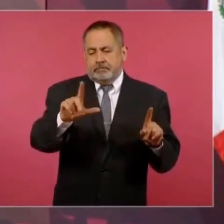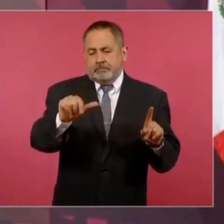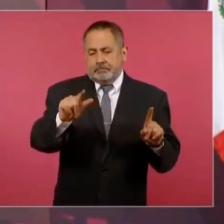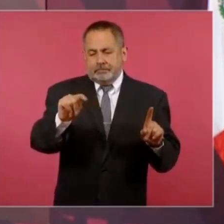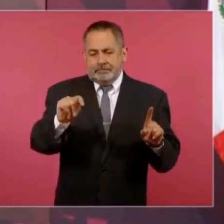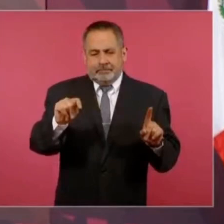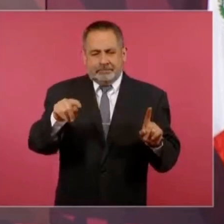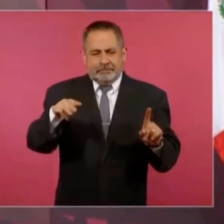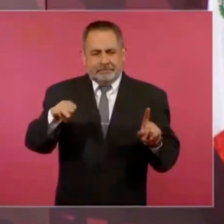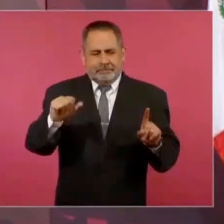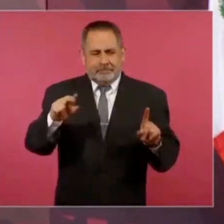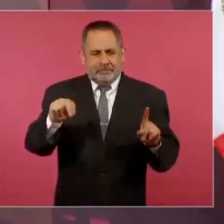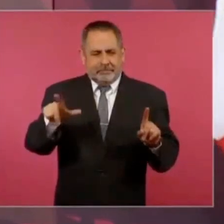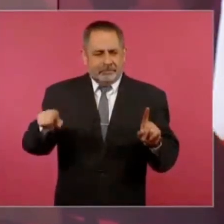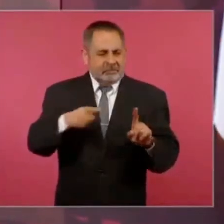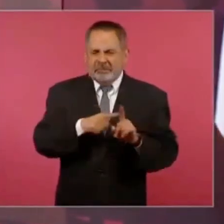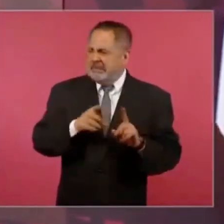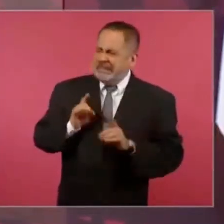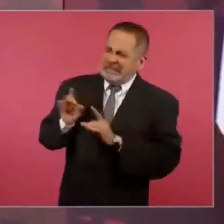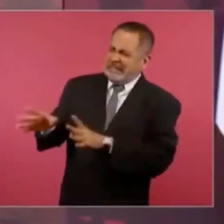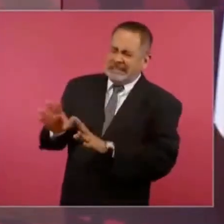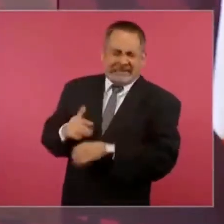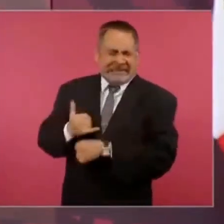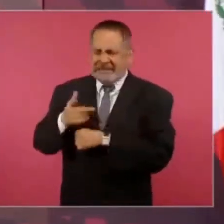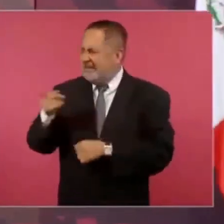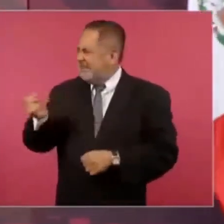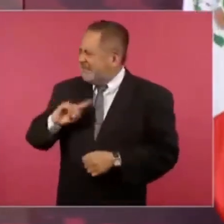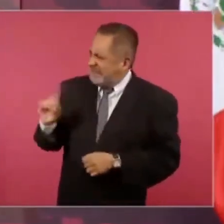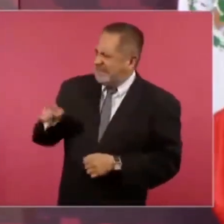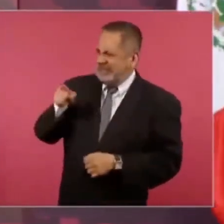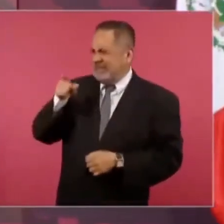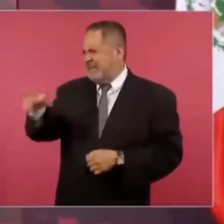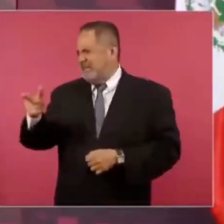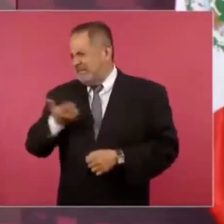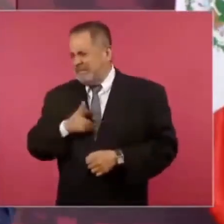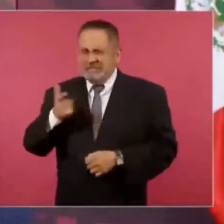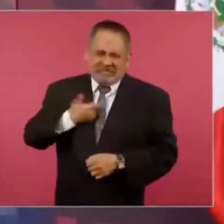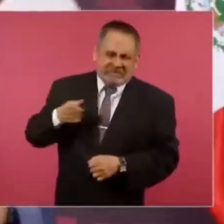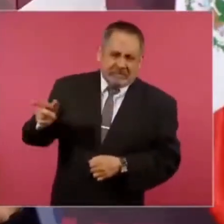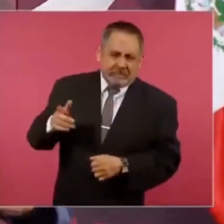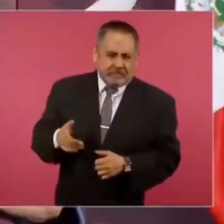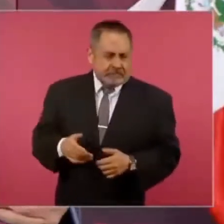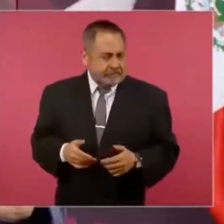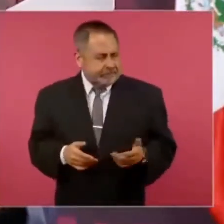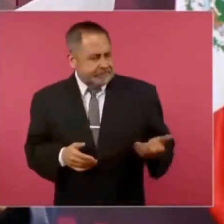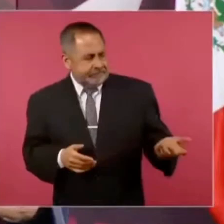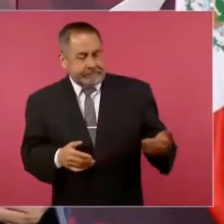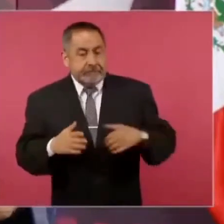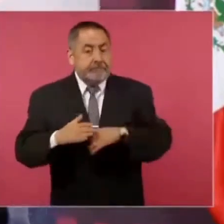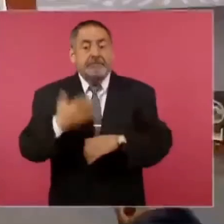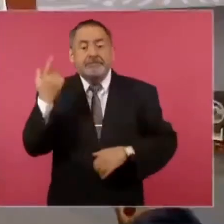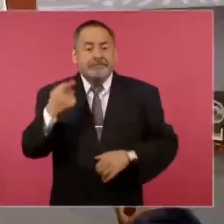Pero nada, nada, nada. Les estorbaba porque uno de los negocios